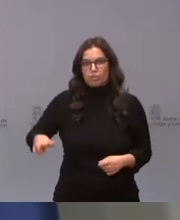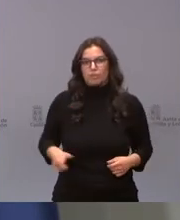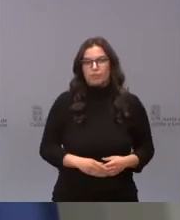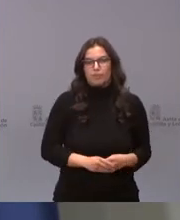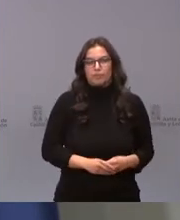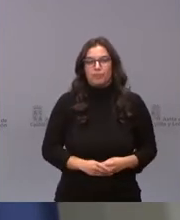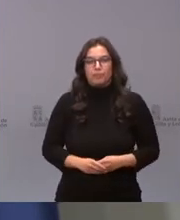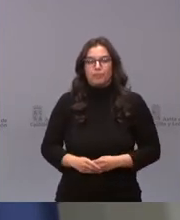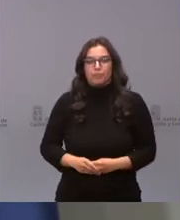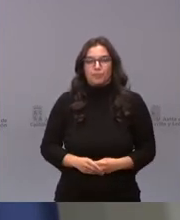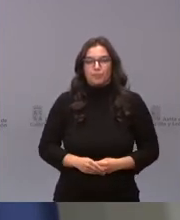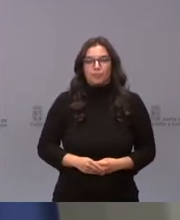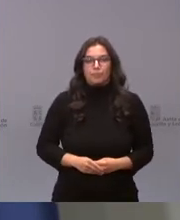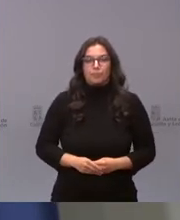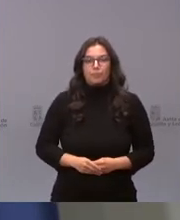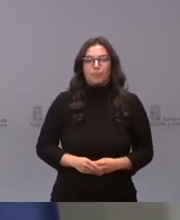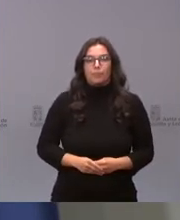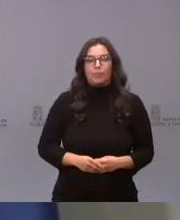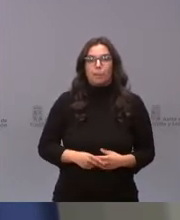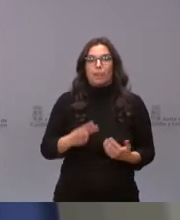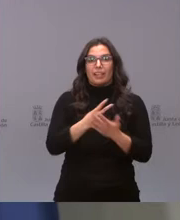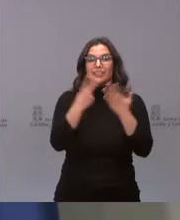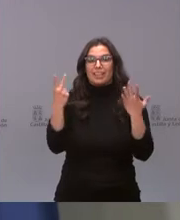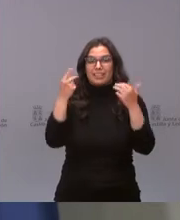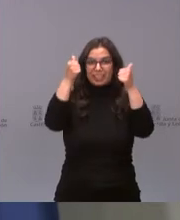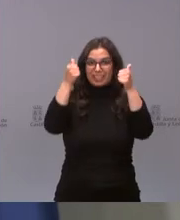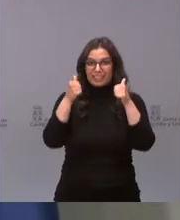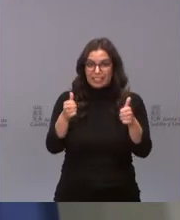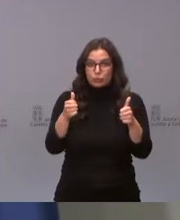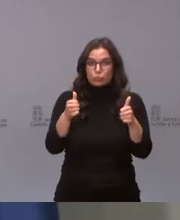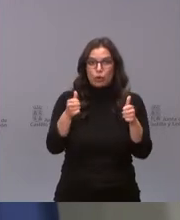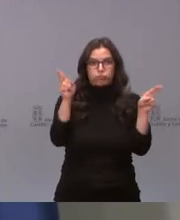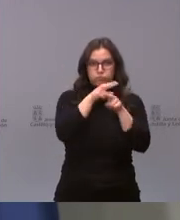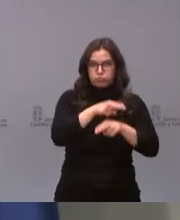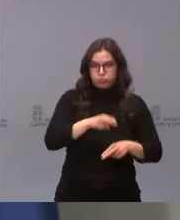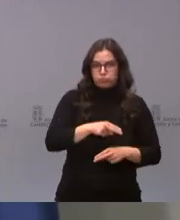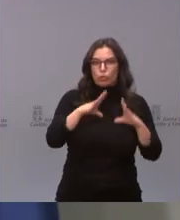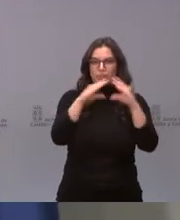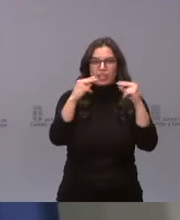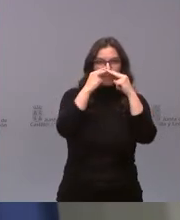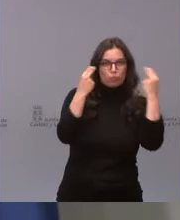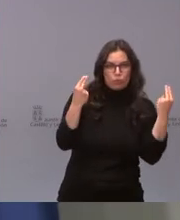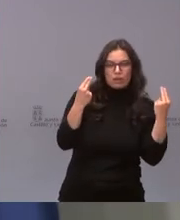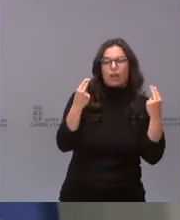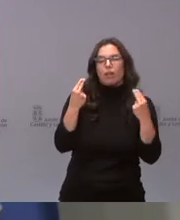Se suprimen un total de 17 títulos de dos universidades públicas y dos privadas.